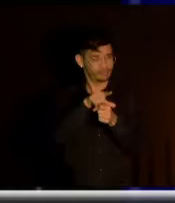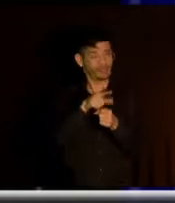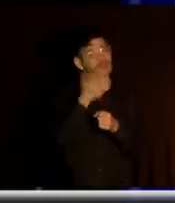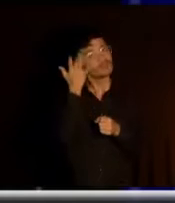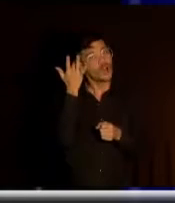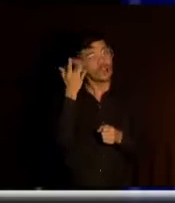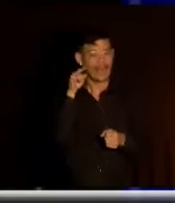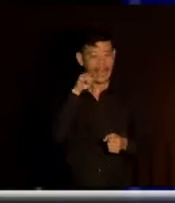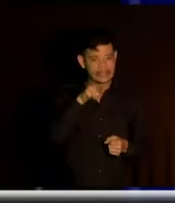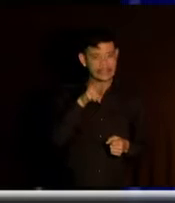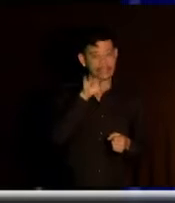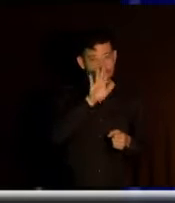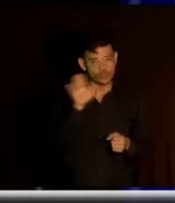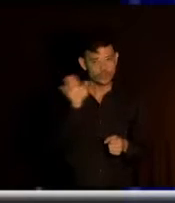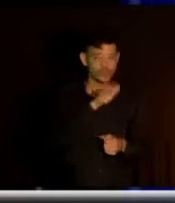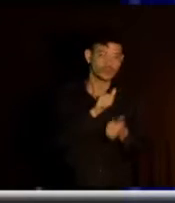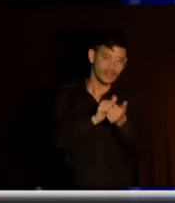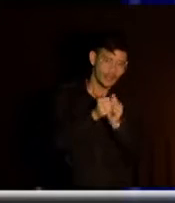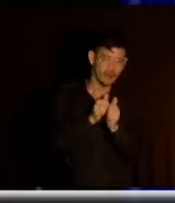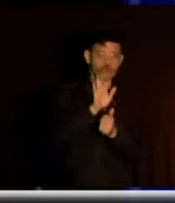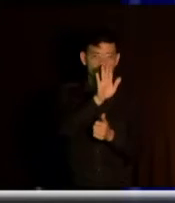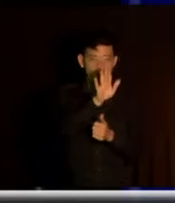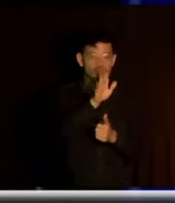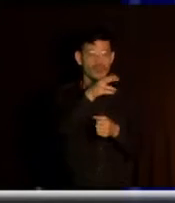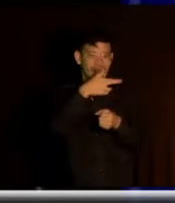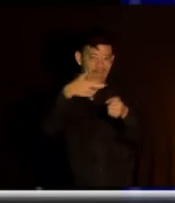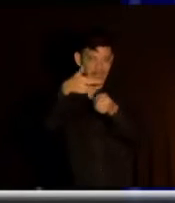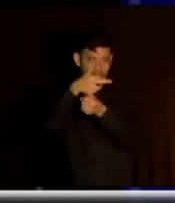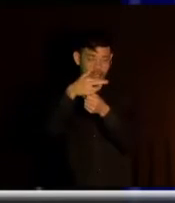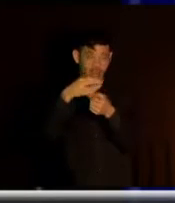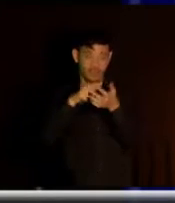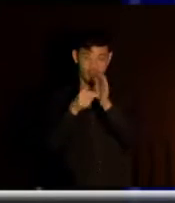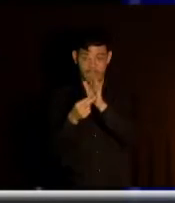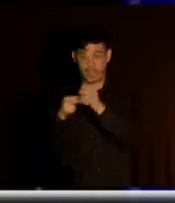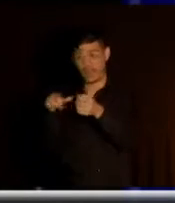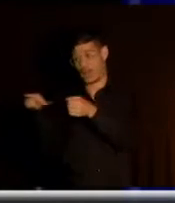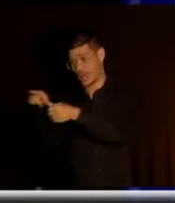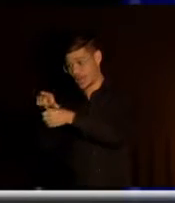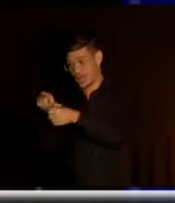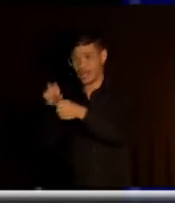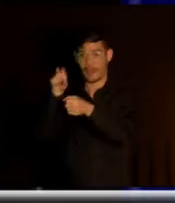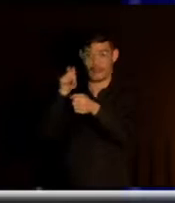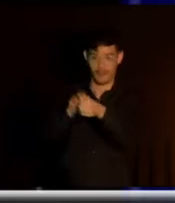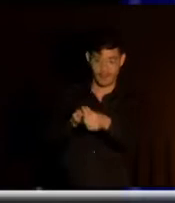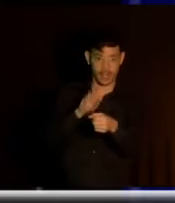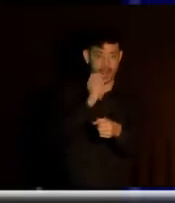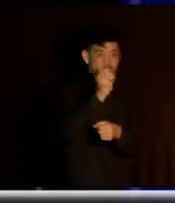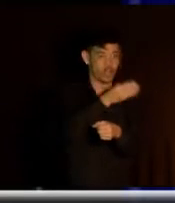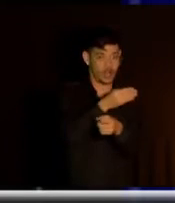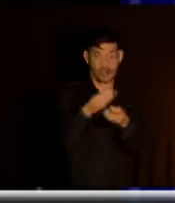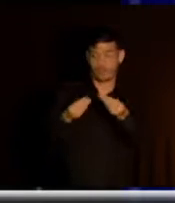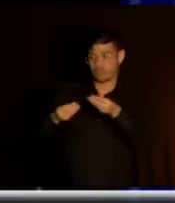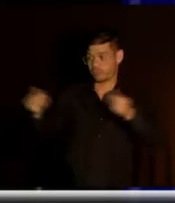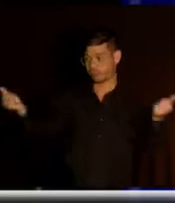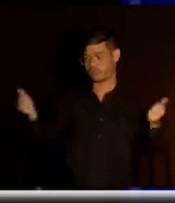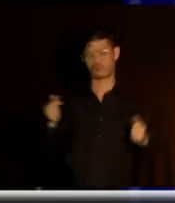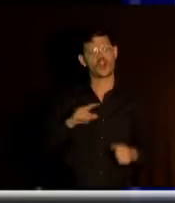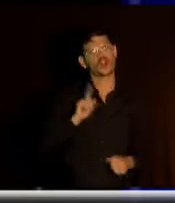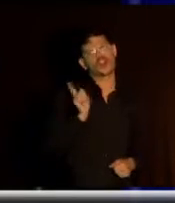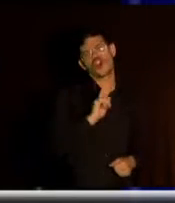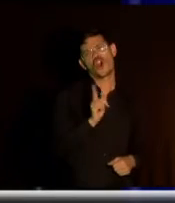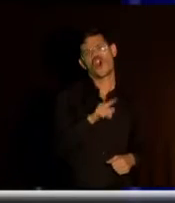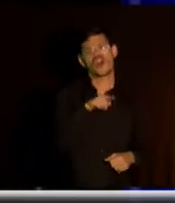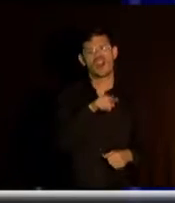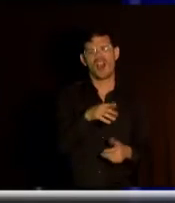esos deportes en su región. Es decir, como tal, ni la federación, ni la liga, ni los clubes van a desaparecer. ¿En dónde tendrían que migrar